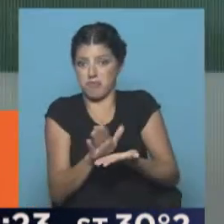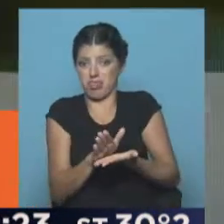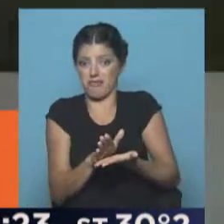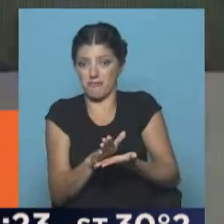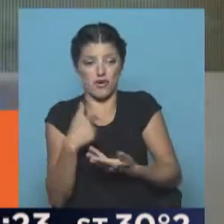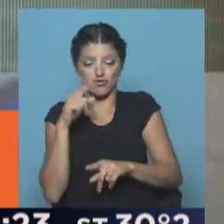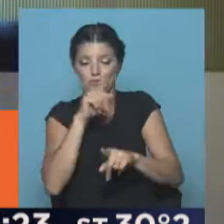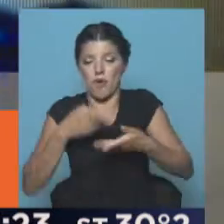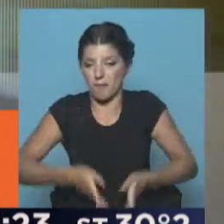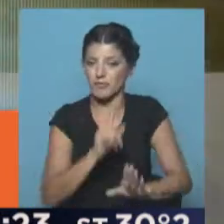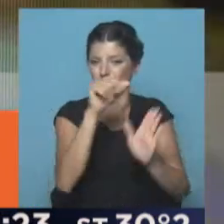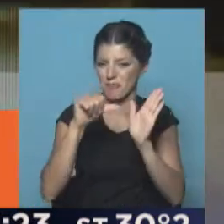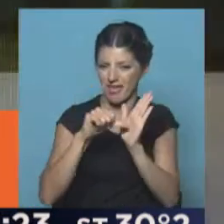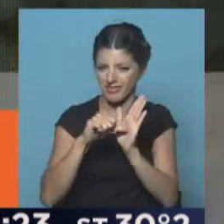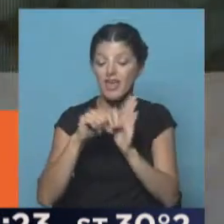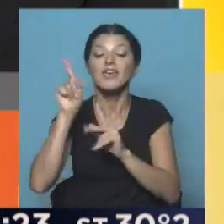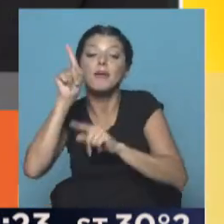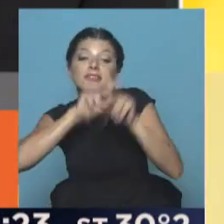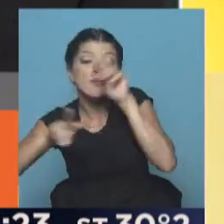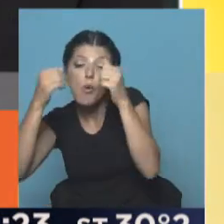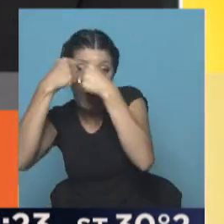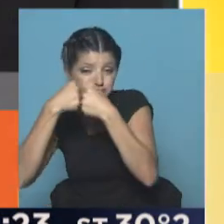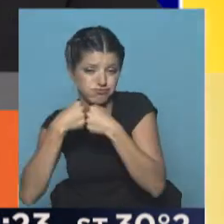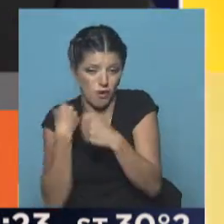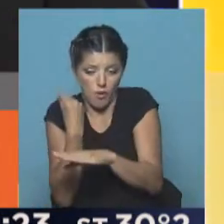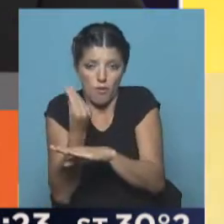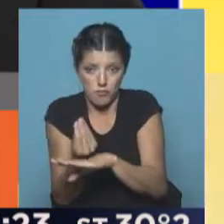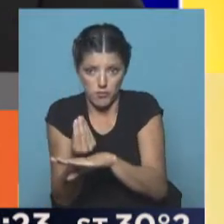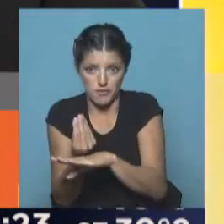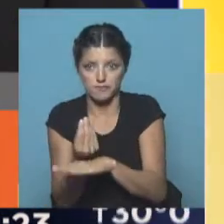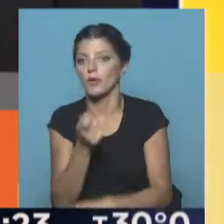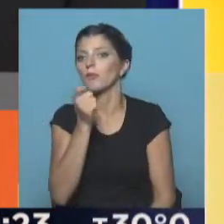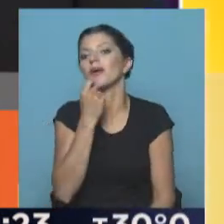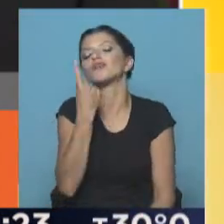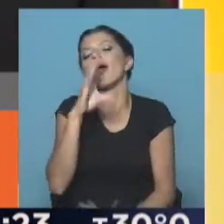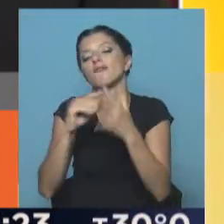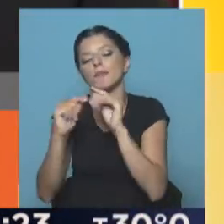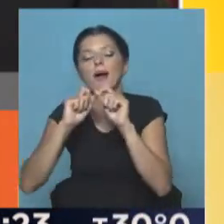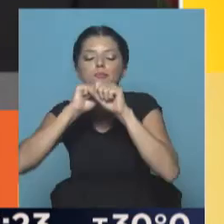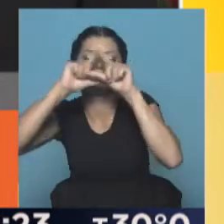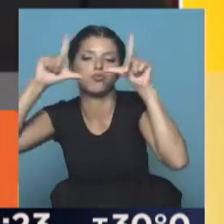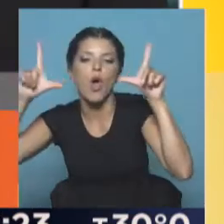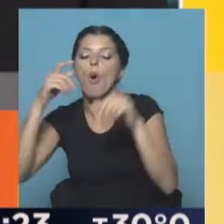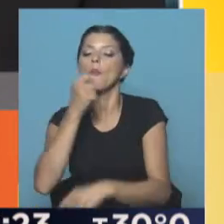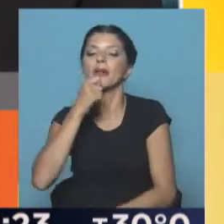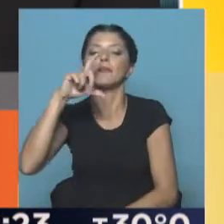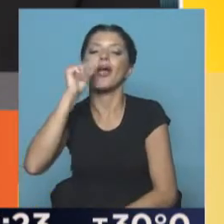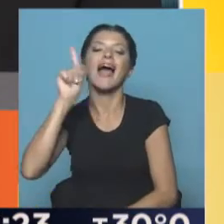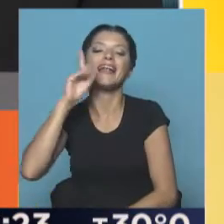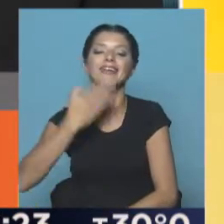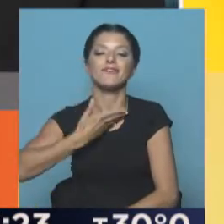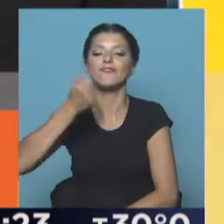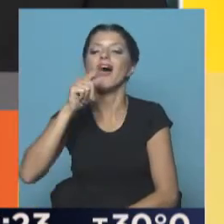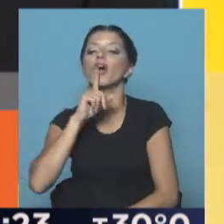algún caso, por supuesto, se busca refugio. Refugio en una utopía, que es esto del califato, es esto de la